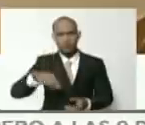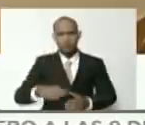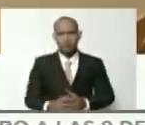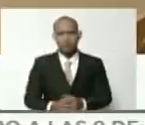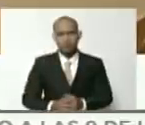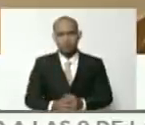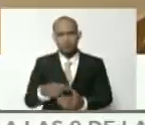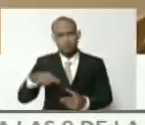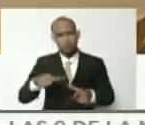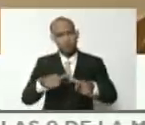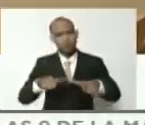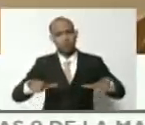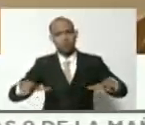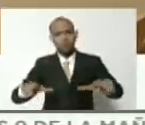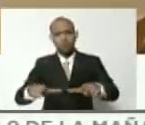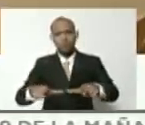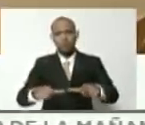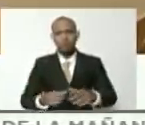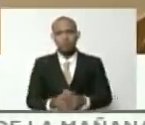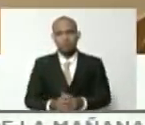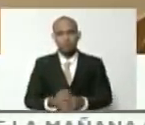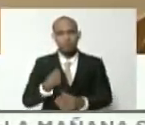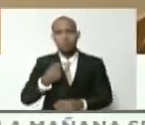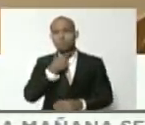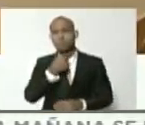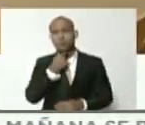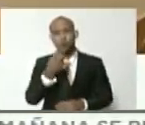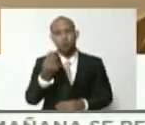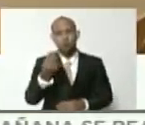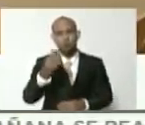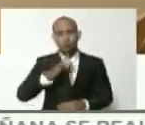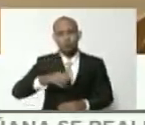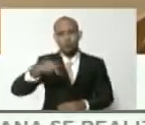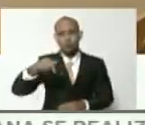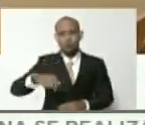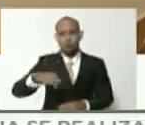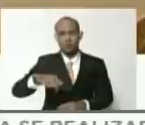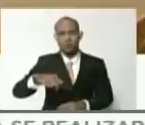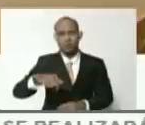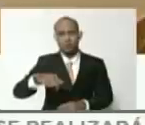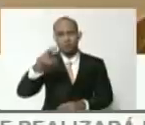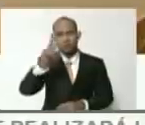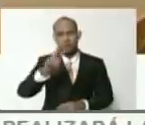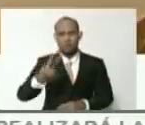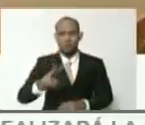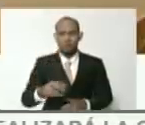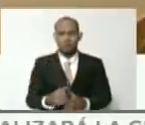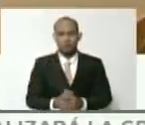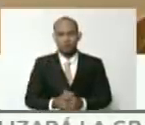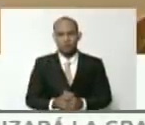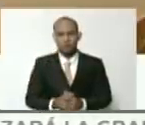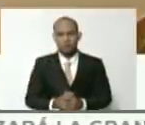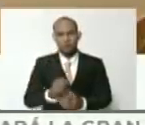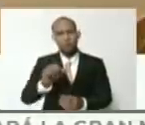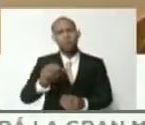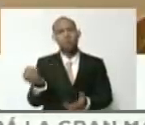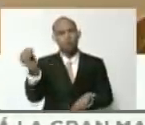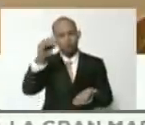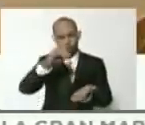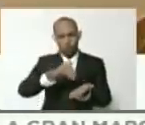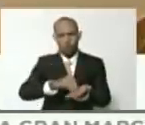Es un lugar que me encanta estar en Venezuela, y otra vez